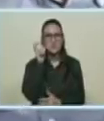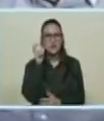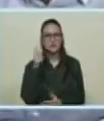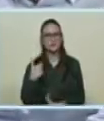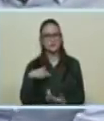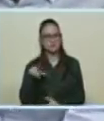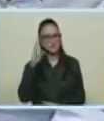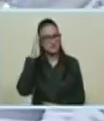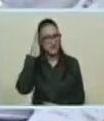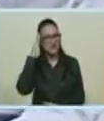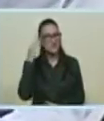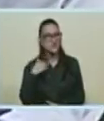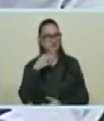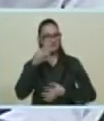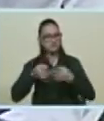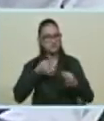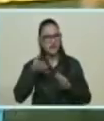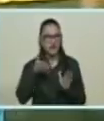estoy diciendo.